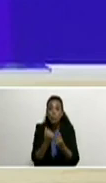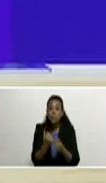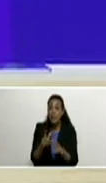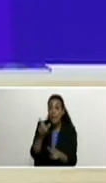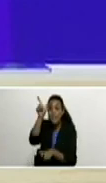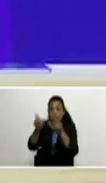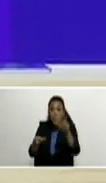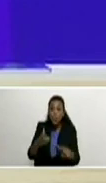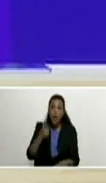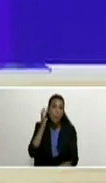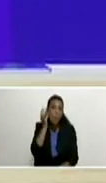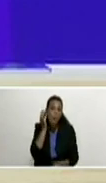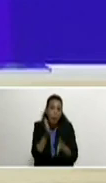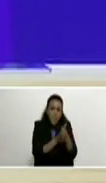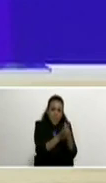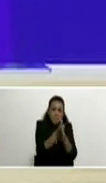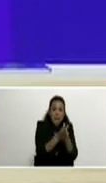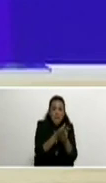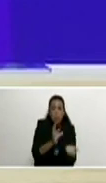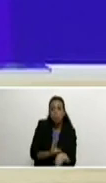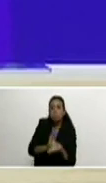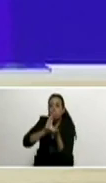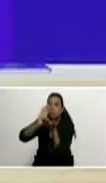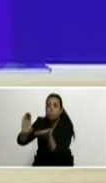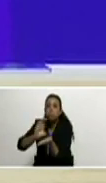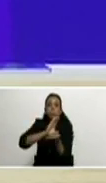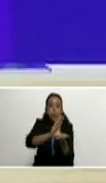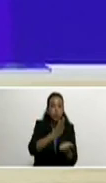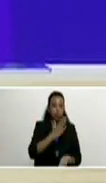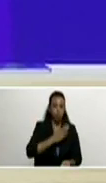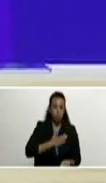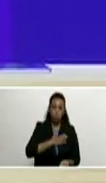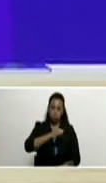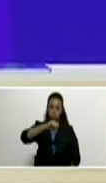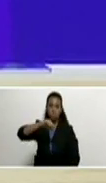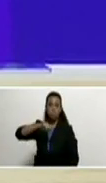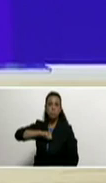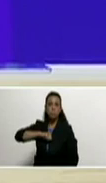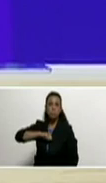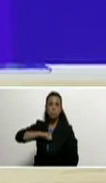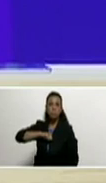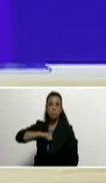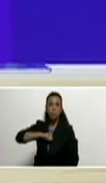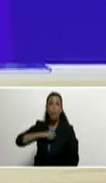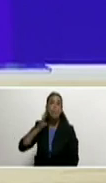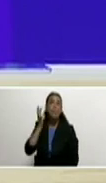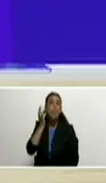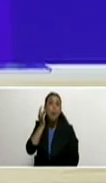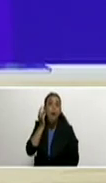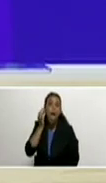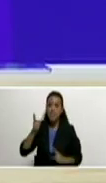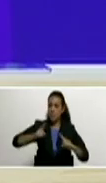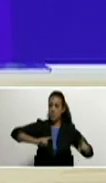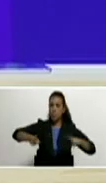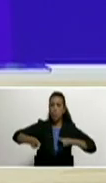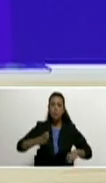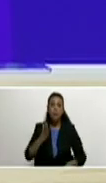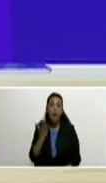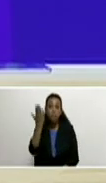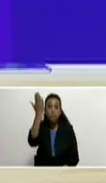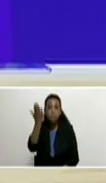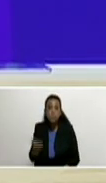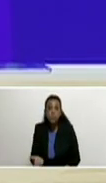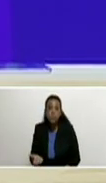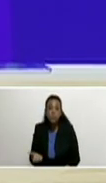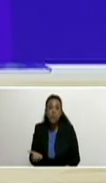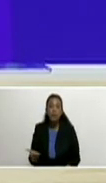emprendimiento de las mujeres, el programa Soy Mujer, que es dirigida por la madre de nuestro